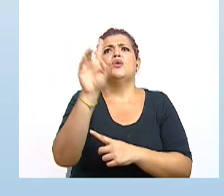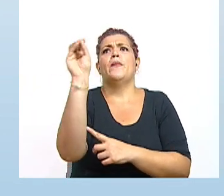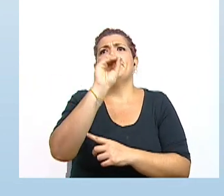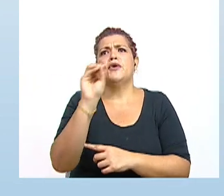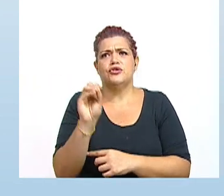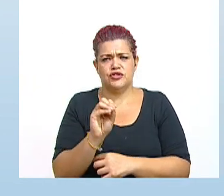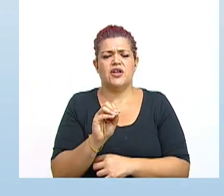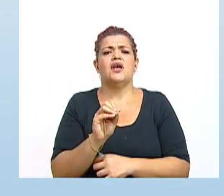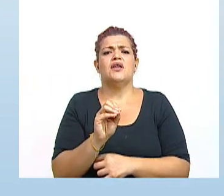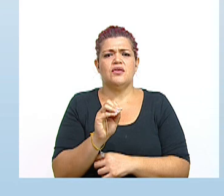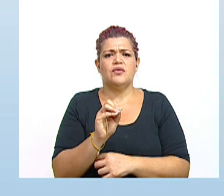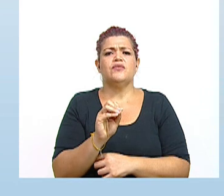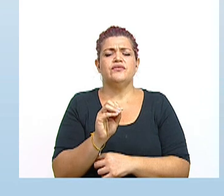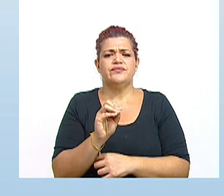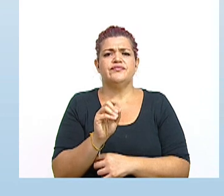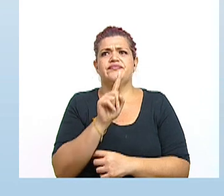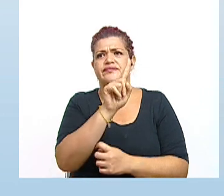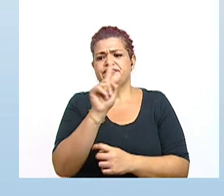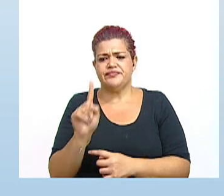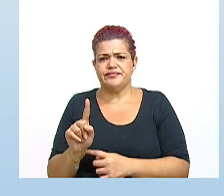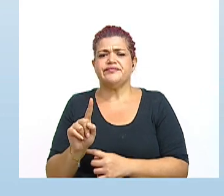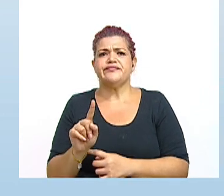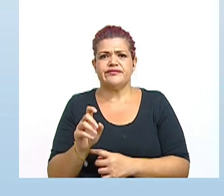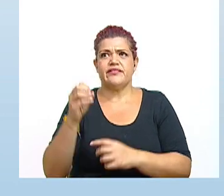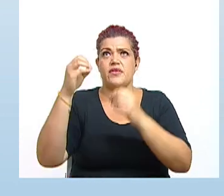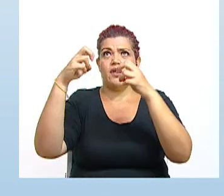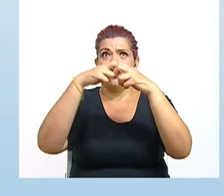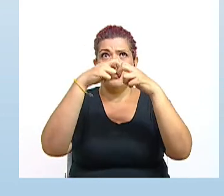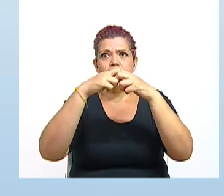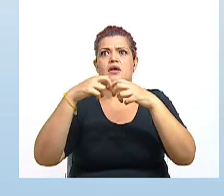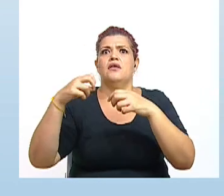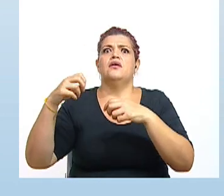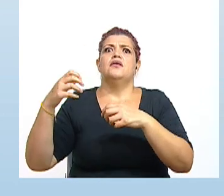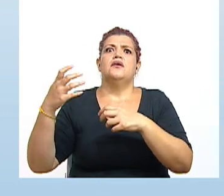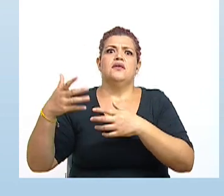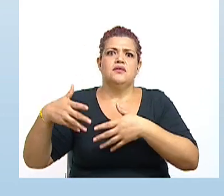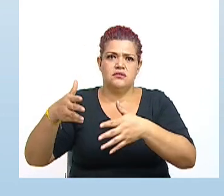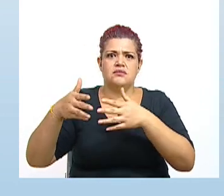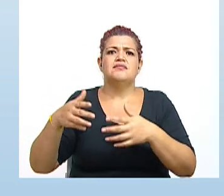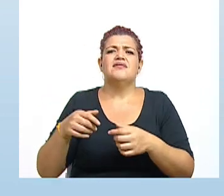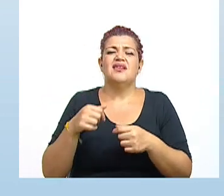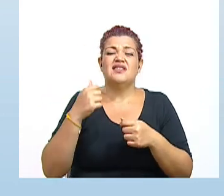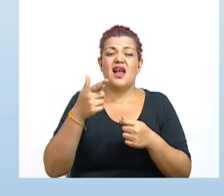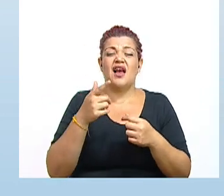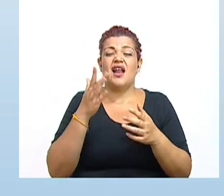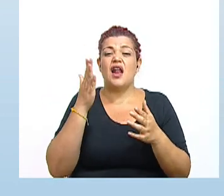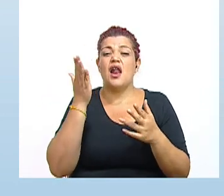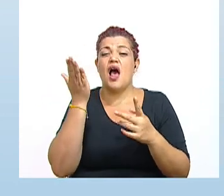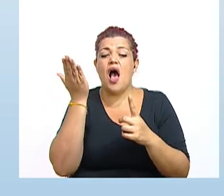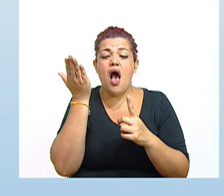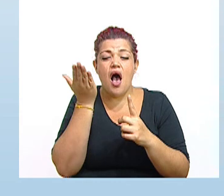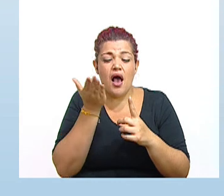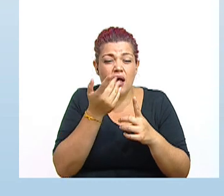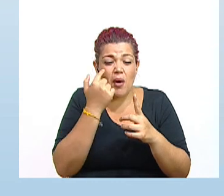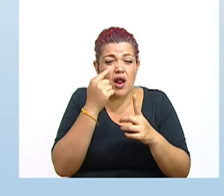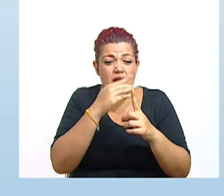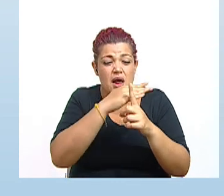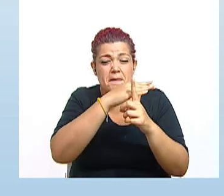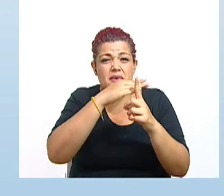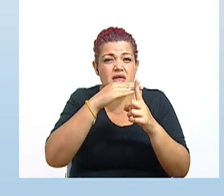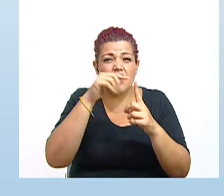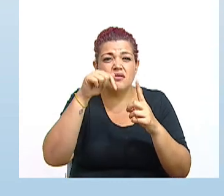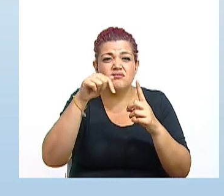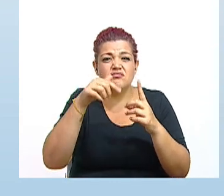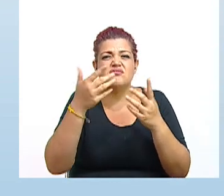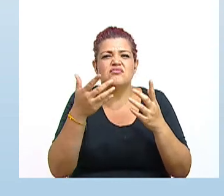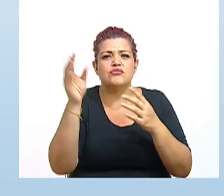21% de los daños en cada caso. Si sumamos esas dos cifras, estaríamos llegando casi a la mitad de esos porcentajes solo